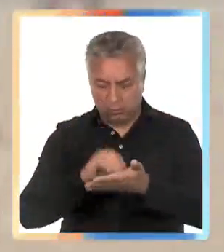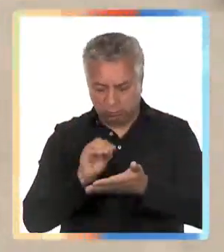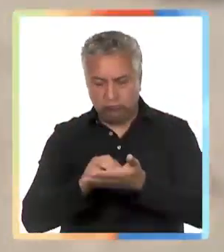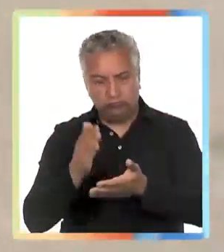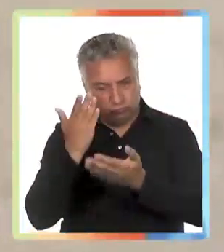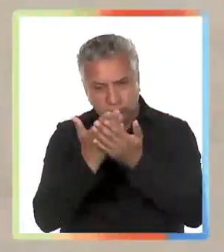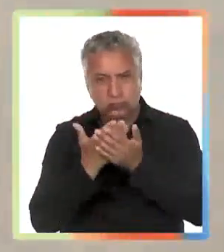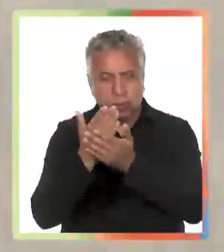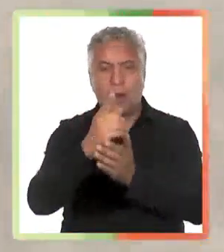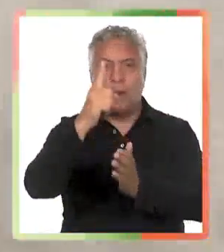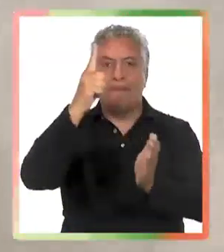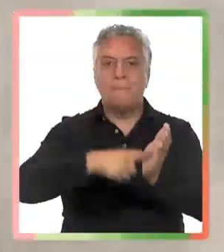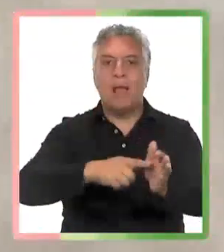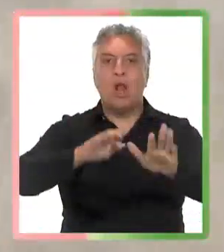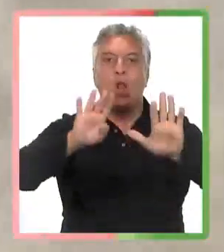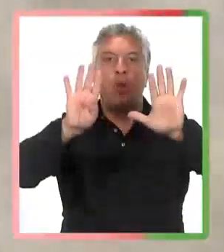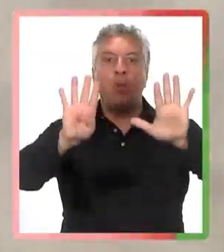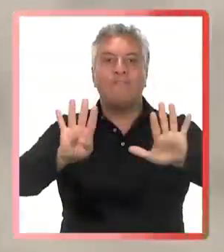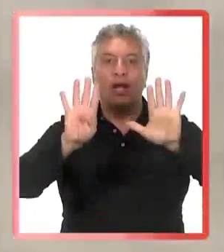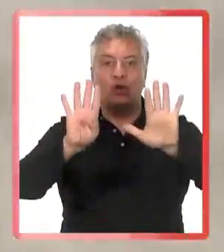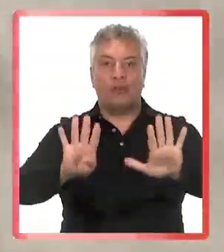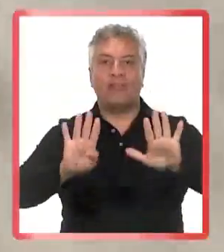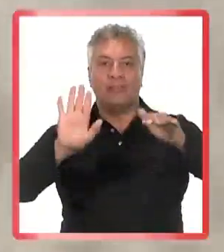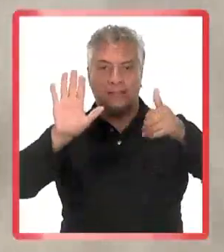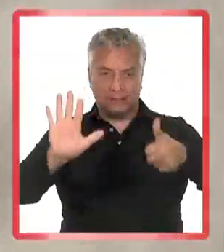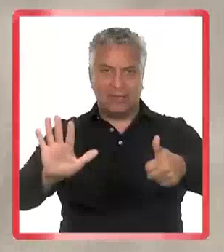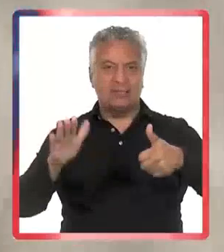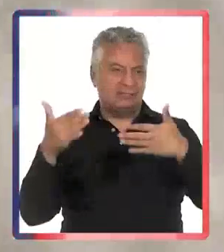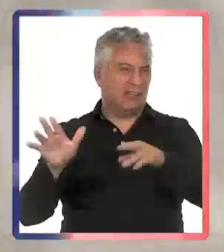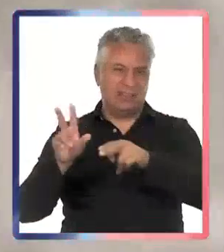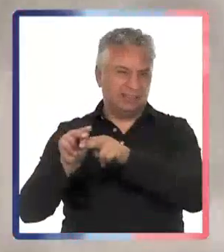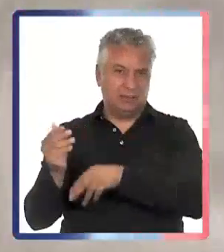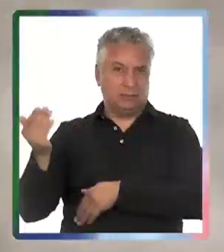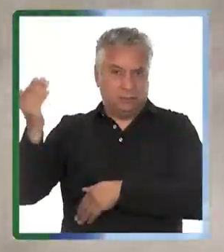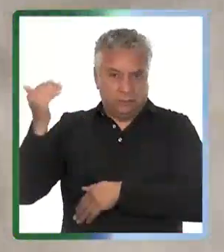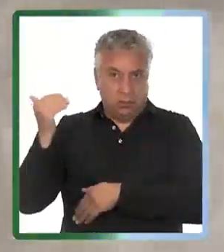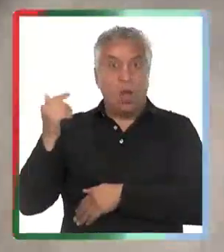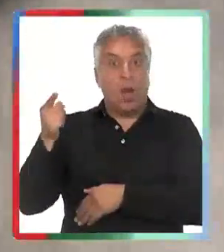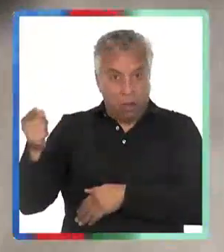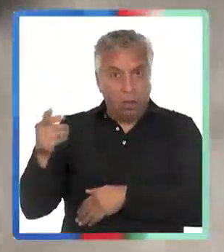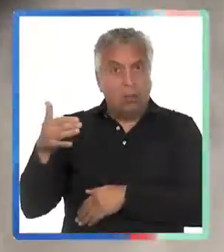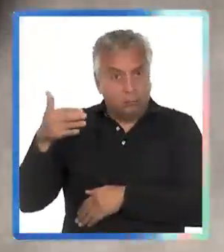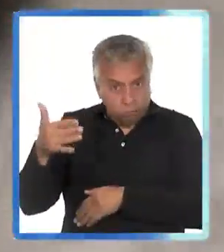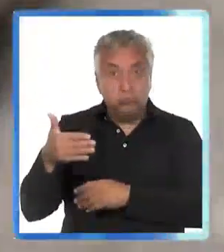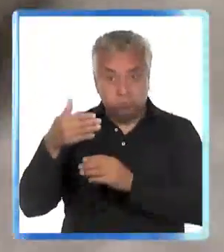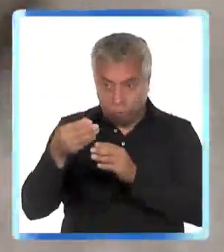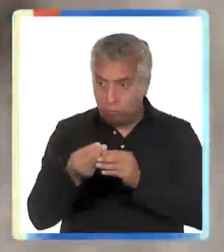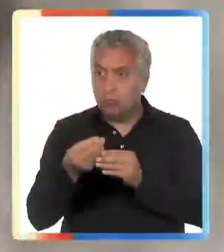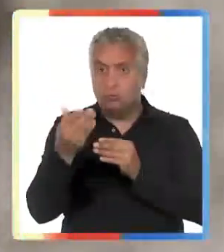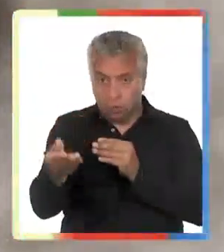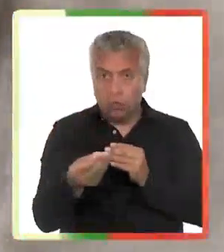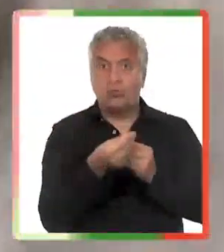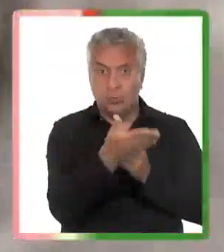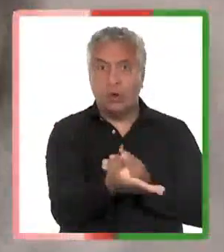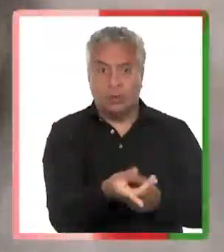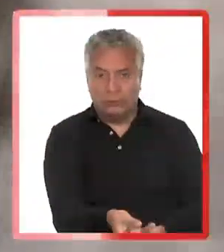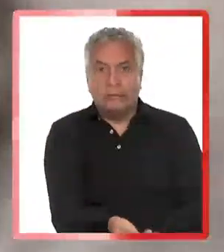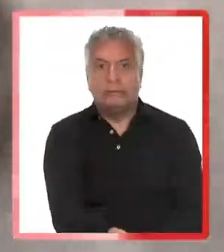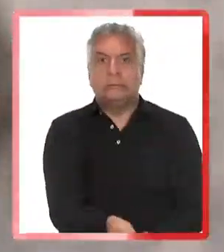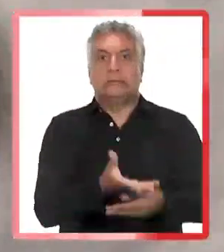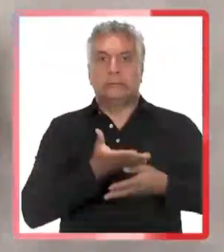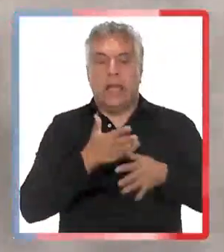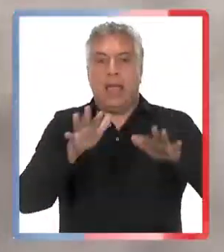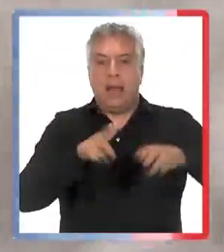año 1996 en el mundo. Así que esto es bastante antiguo. Y desde el comienzo se han descrito transmisiones a